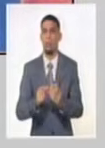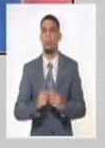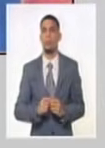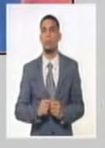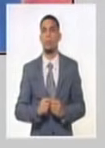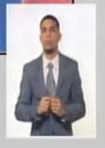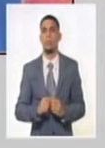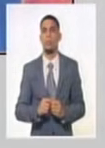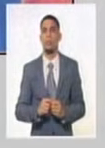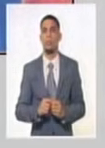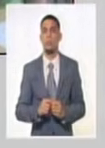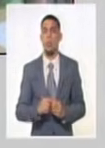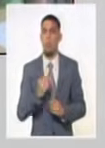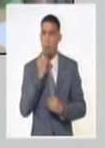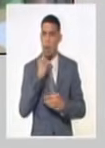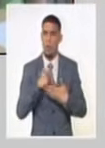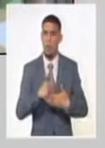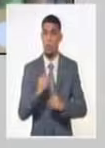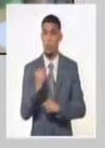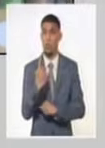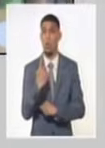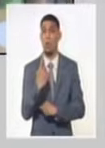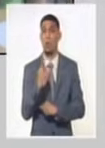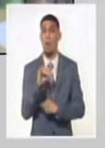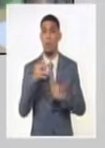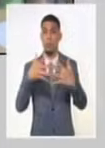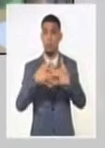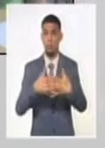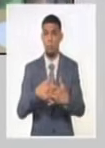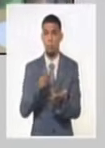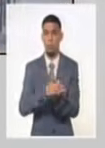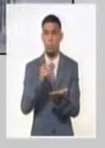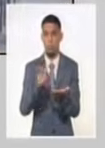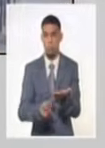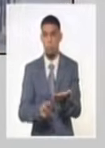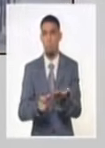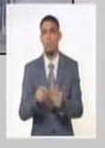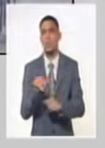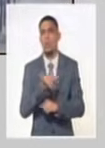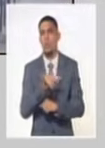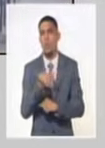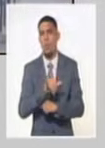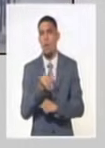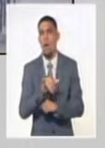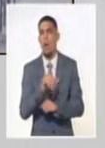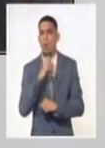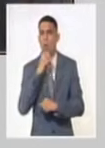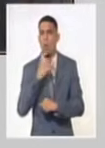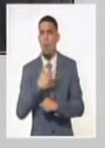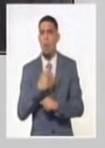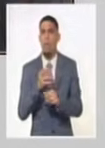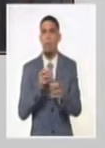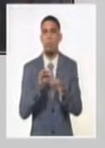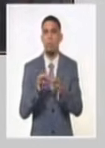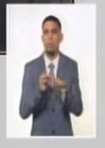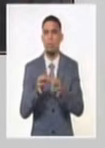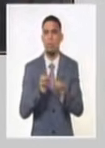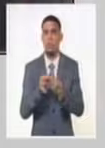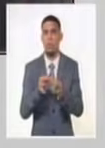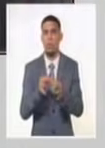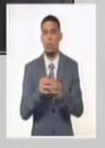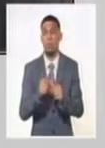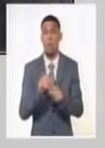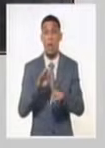y nos permite no solo mantenernos vinculados a los estudiantes en escenarios particulares, sino complementar su formación integral, muchas veces